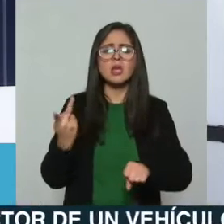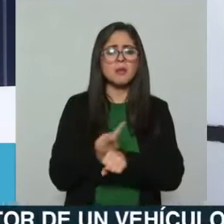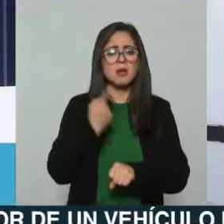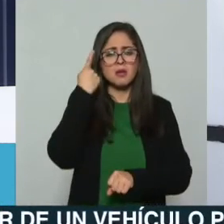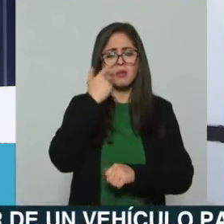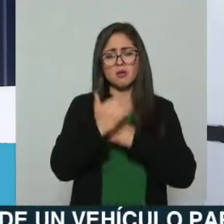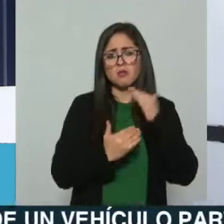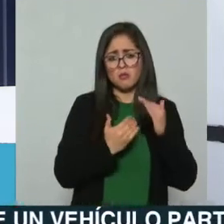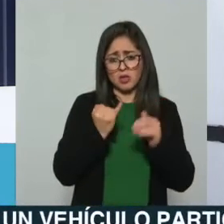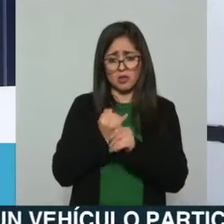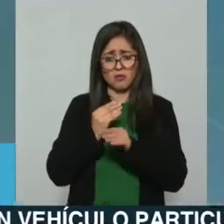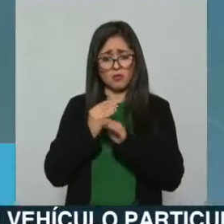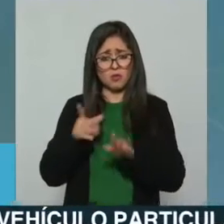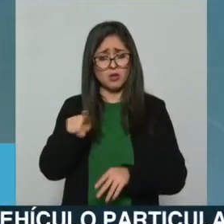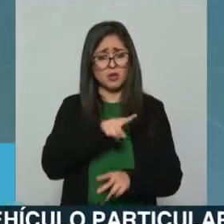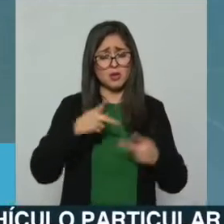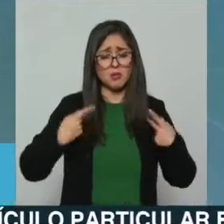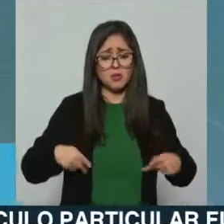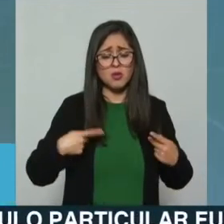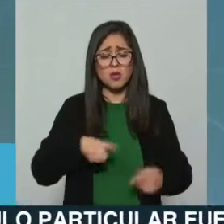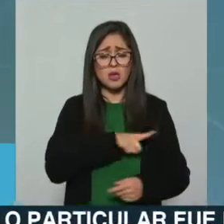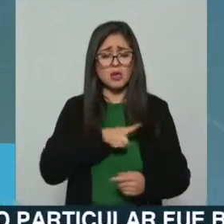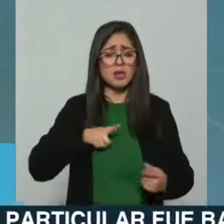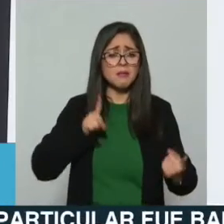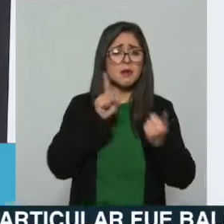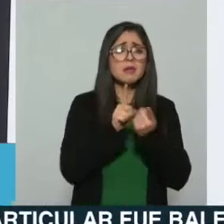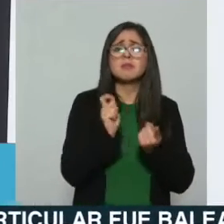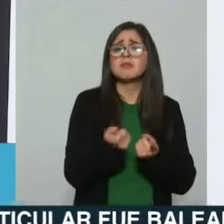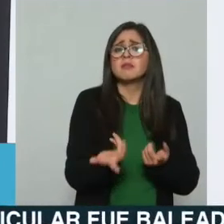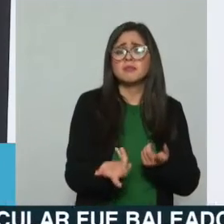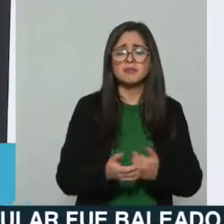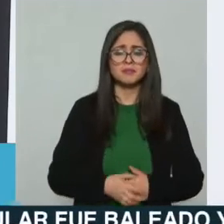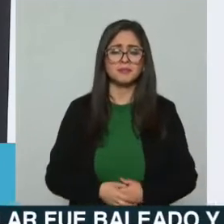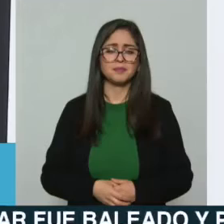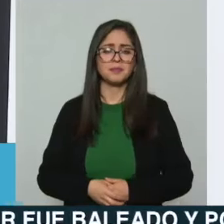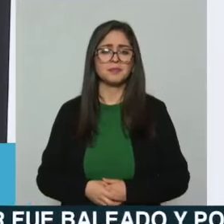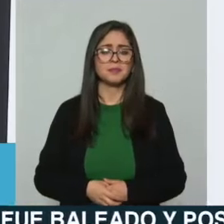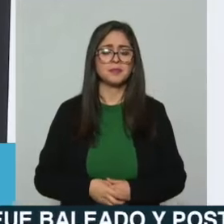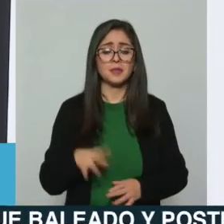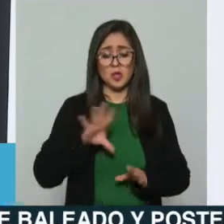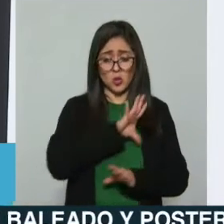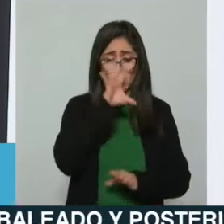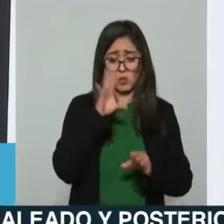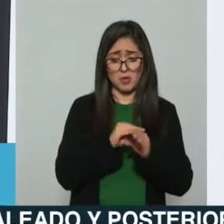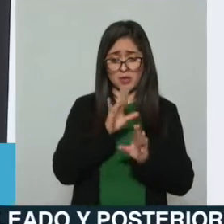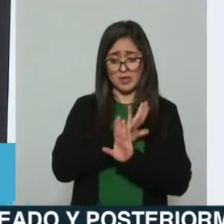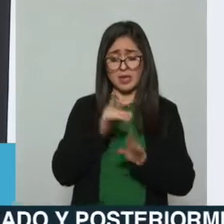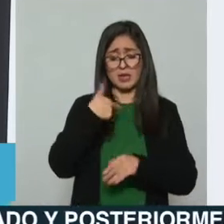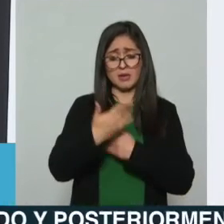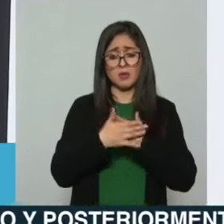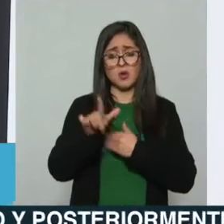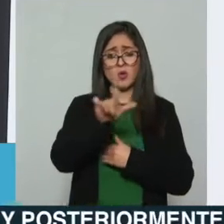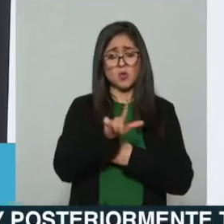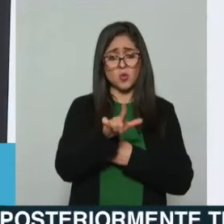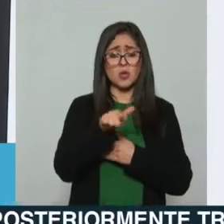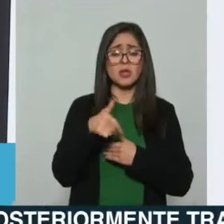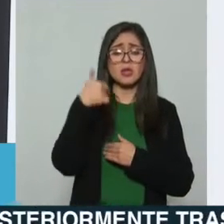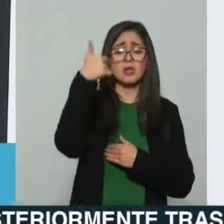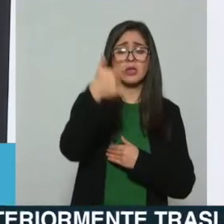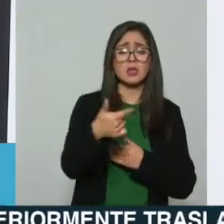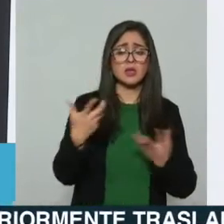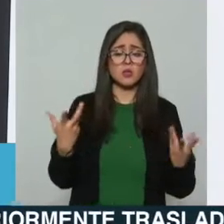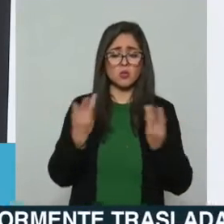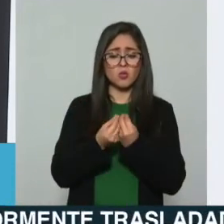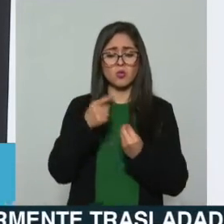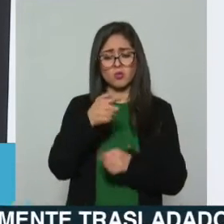ellos? ¿Se les informa? ¿Los ciudadanos tienen que acercarse? ¿Cómo es? Sí, a partir de que ya esté validado por completo, ya a partir de este lunes en 8, ya